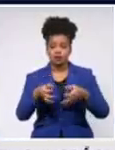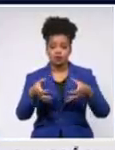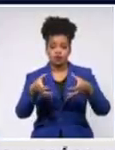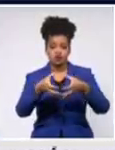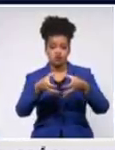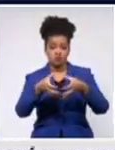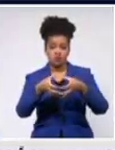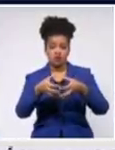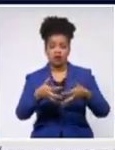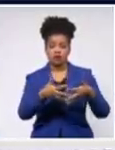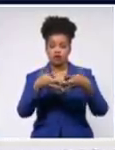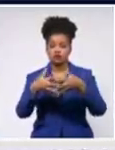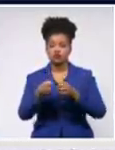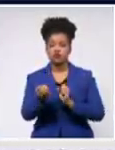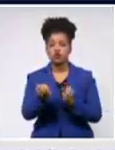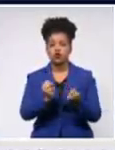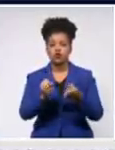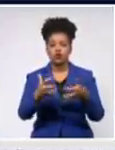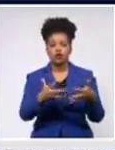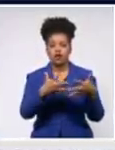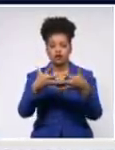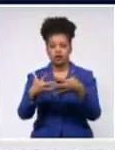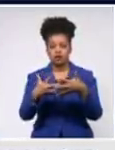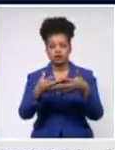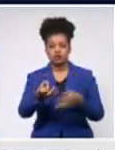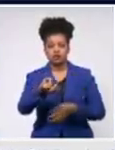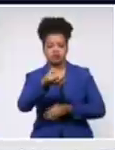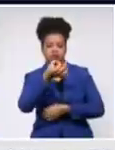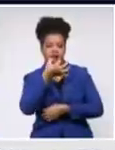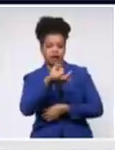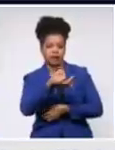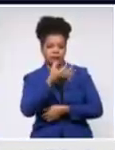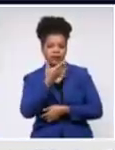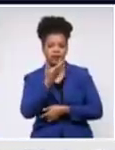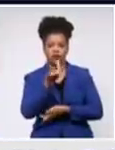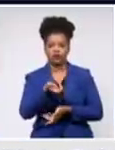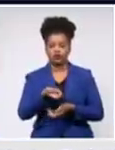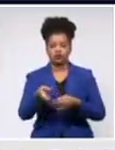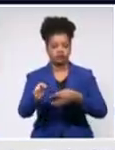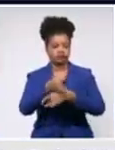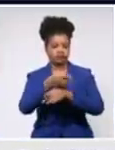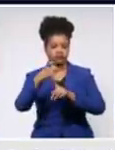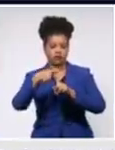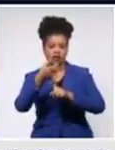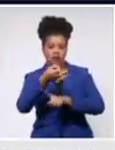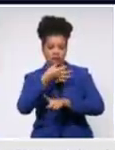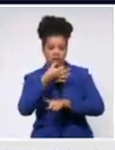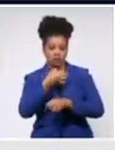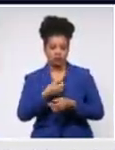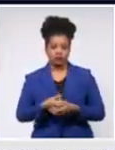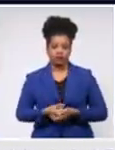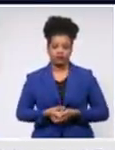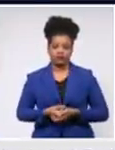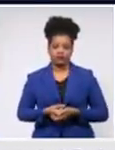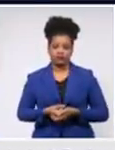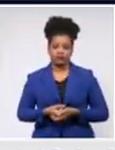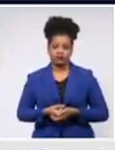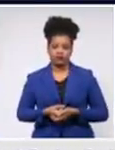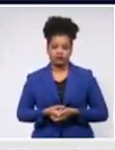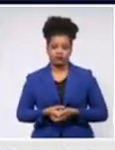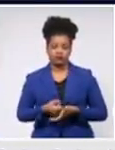de control de los Estados Unidos de medicamentos, reactivos y demás. Y las ventajas que